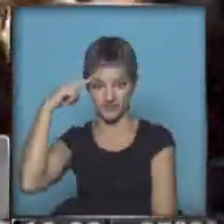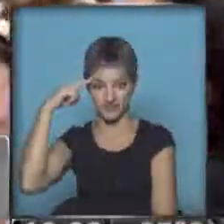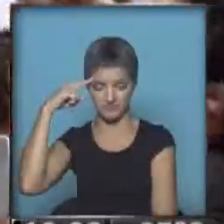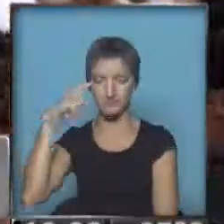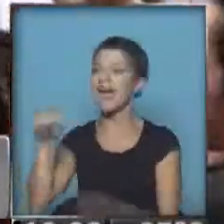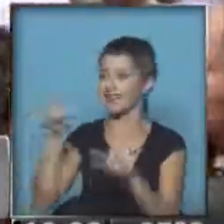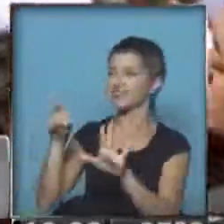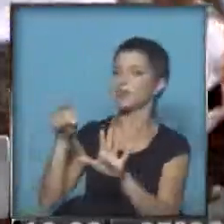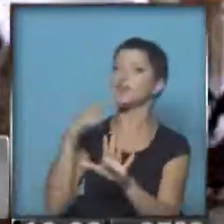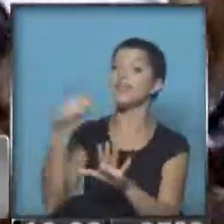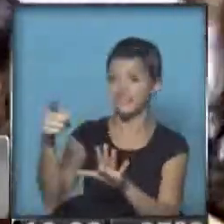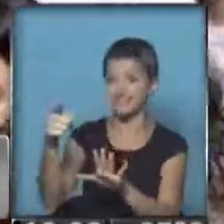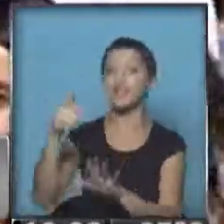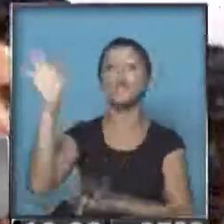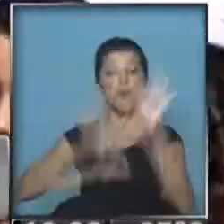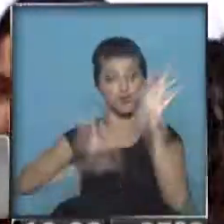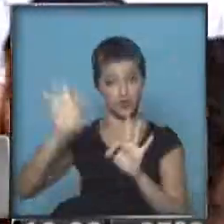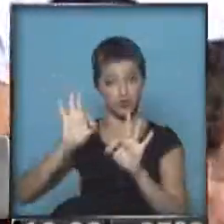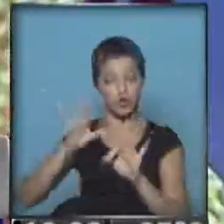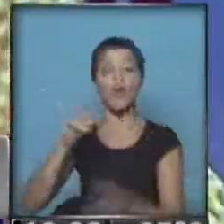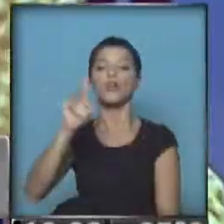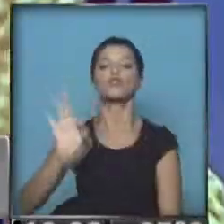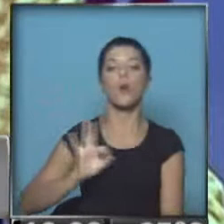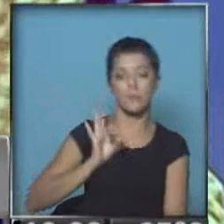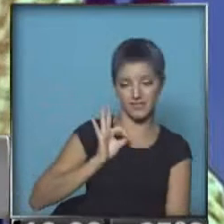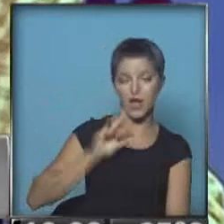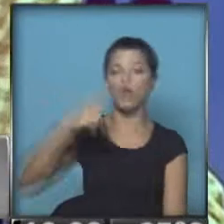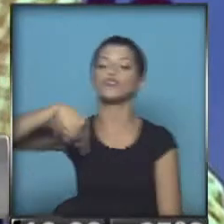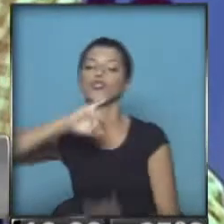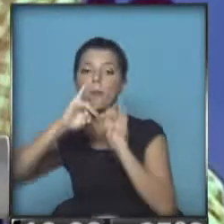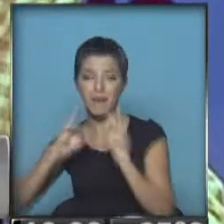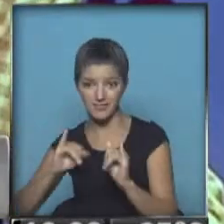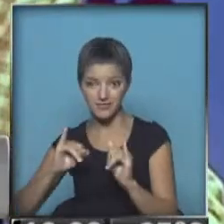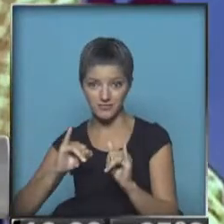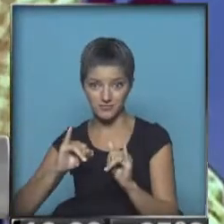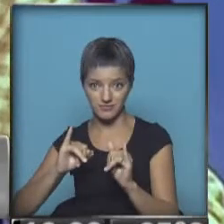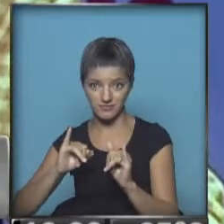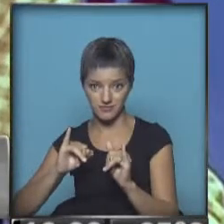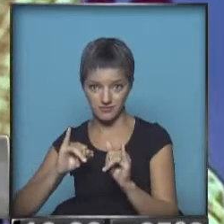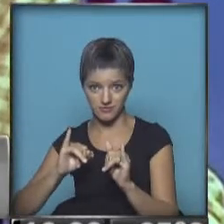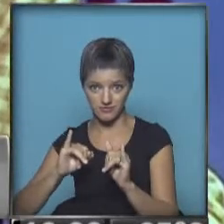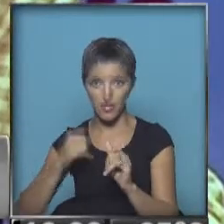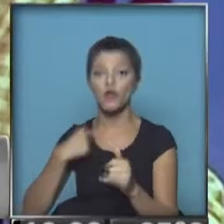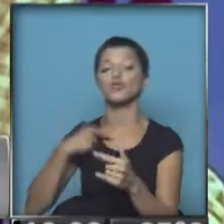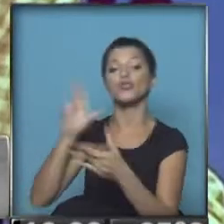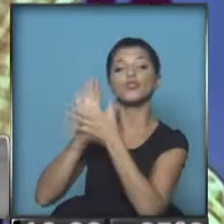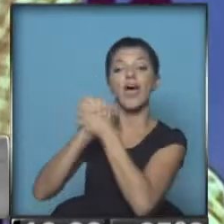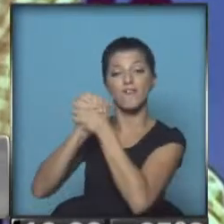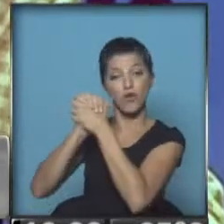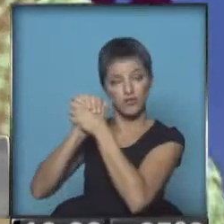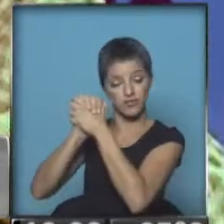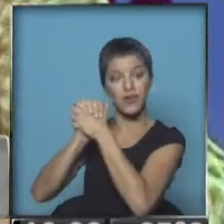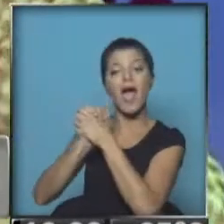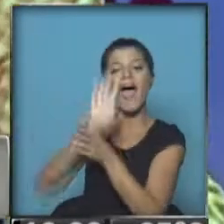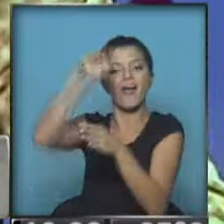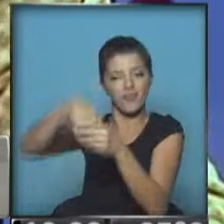ahí está, en el proyecto somos la vida y somos la paz, somos el alfonsinismo en el proyecto